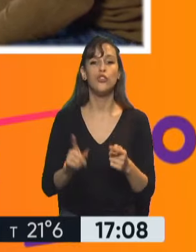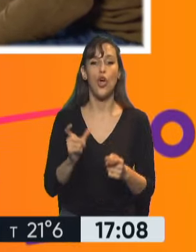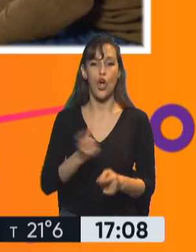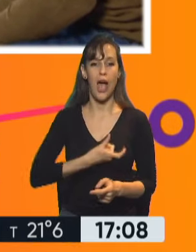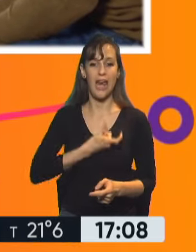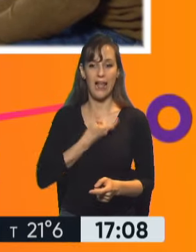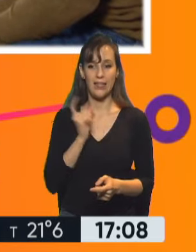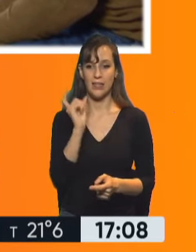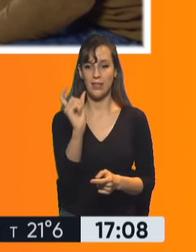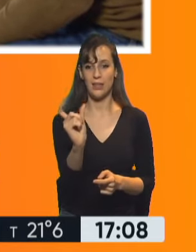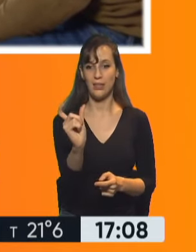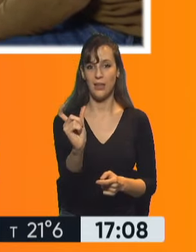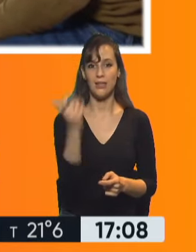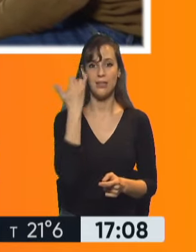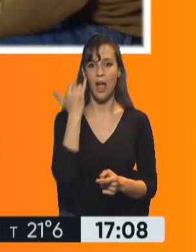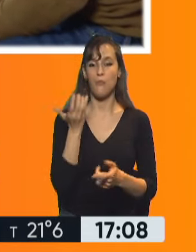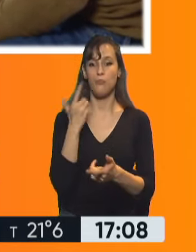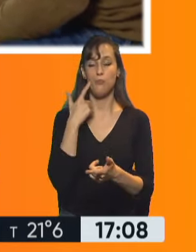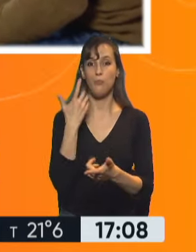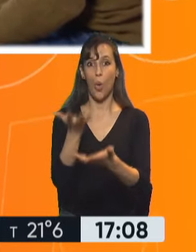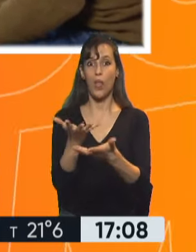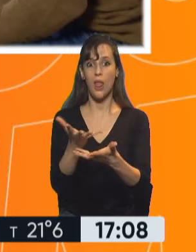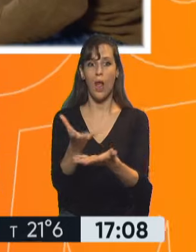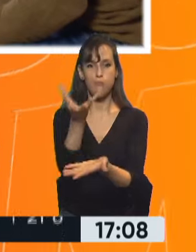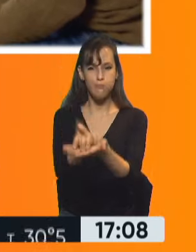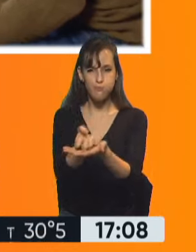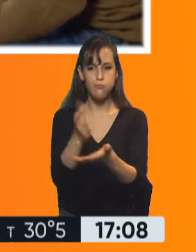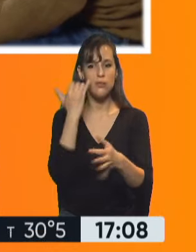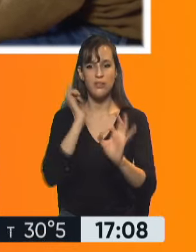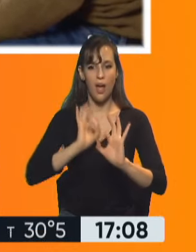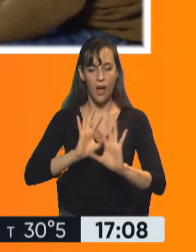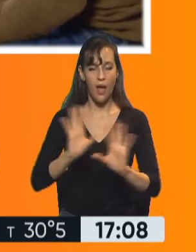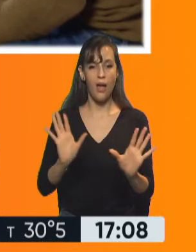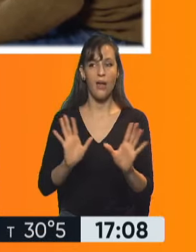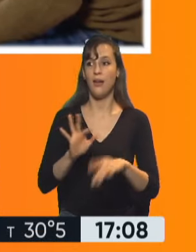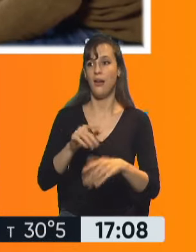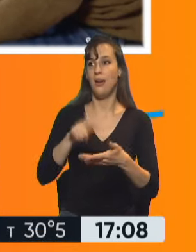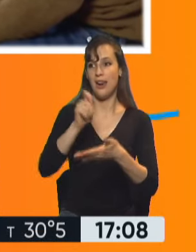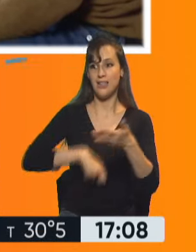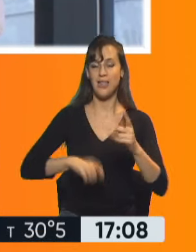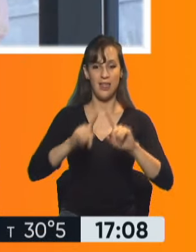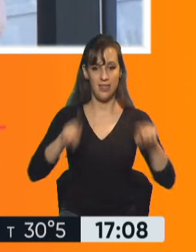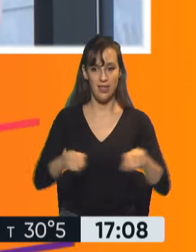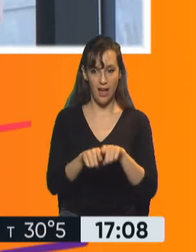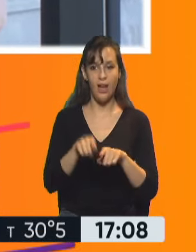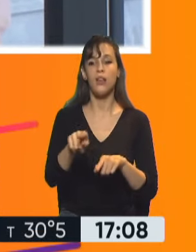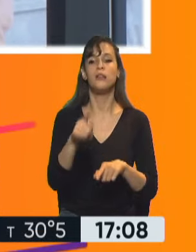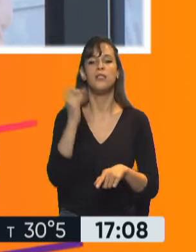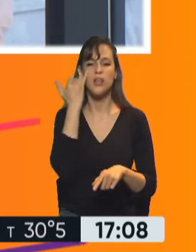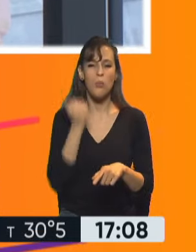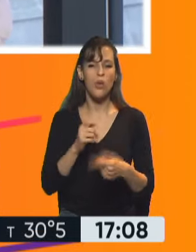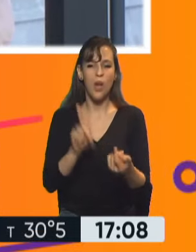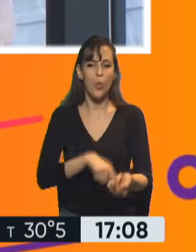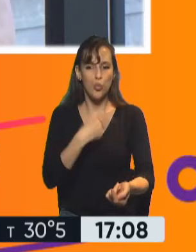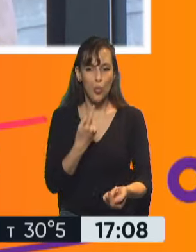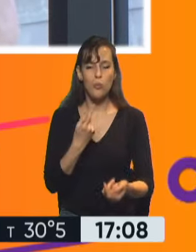hay una computadora que tiene tu receta que mandó el médico. Una vez que uno se acostumbra con ayuda de la familia, de los nietos, de los hijos,